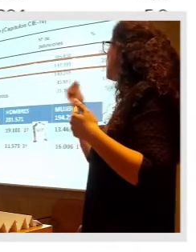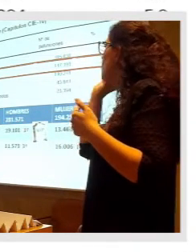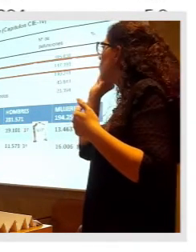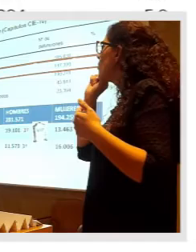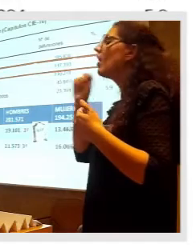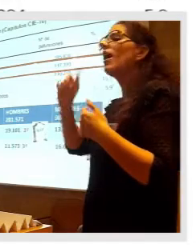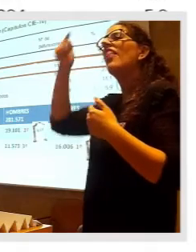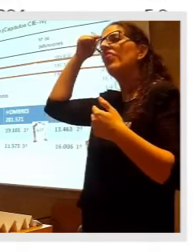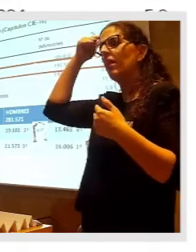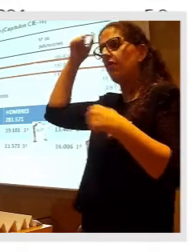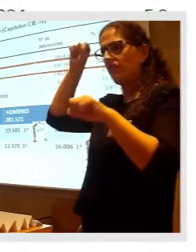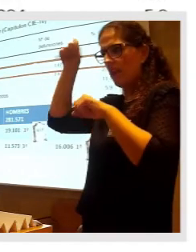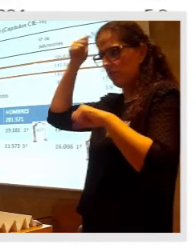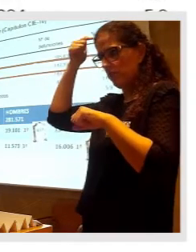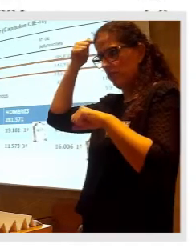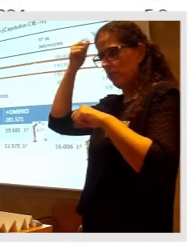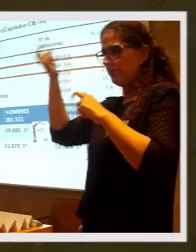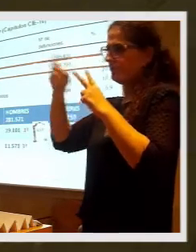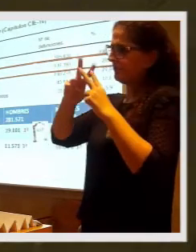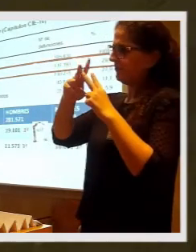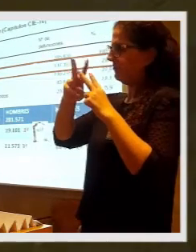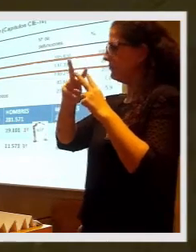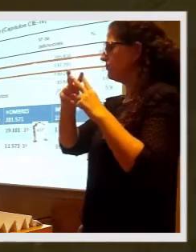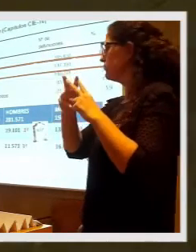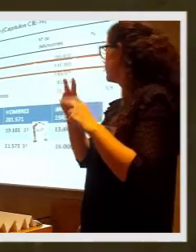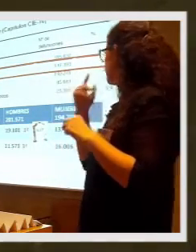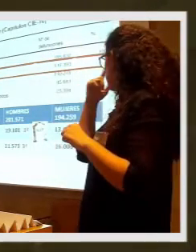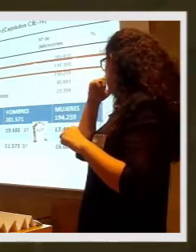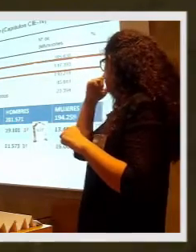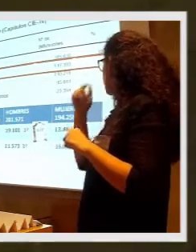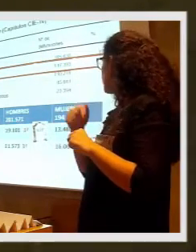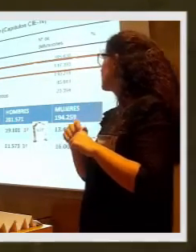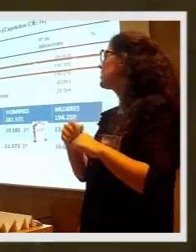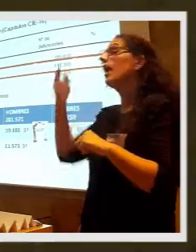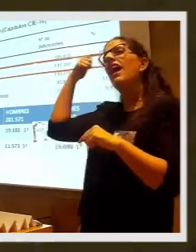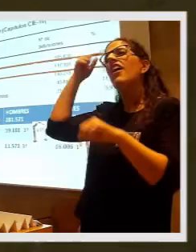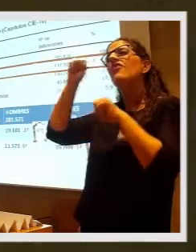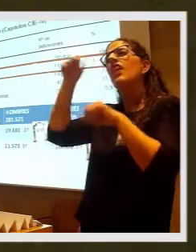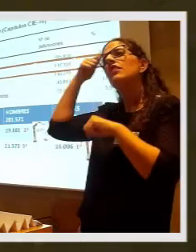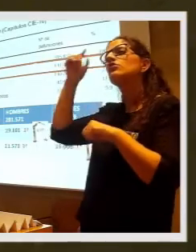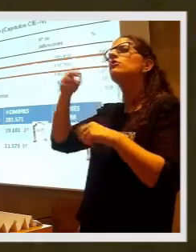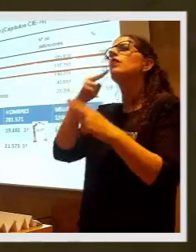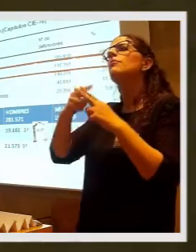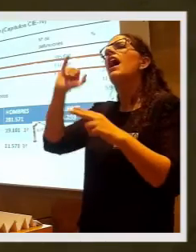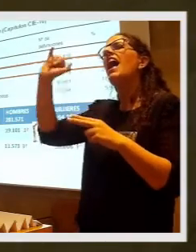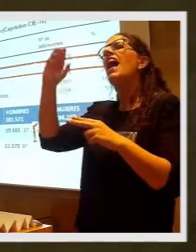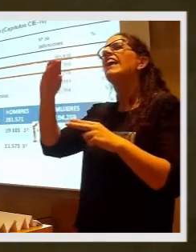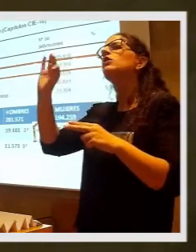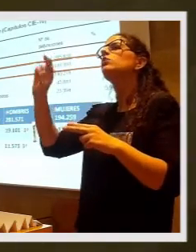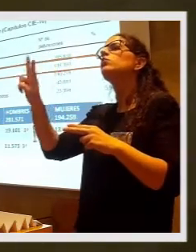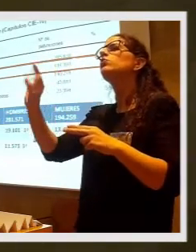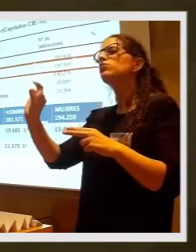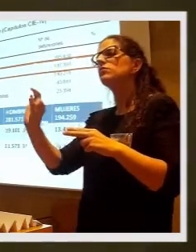fundamentalmente el ictus, o sea que las mujeres se mueren sobre todo de derrame cerebral, seguido muy de cerca también de la cardiopatía isquémica,